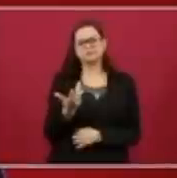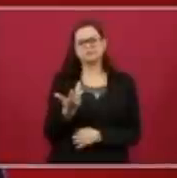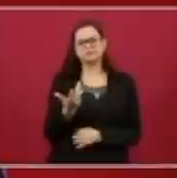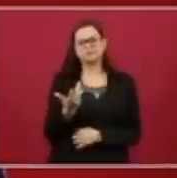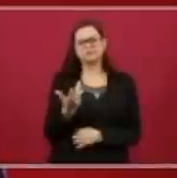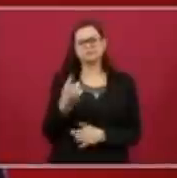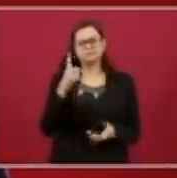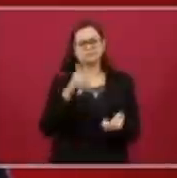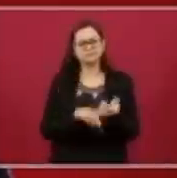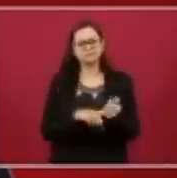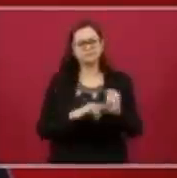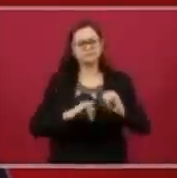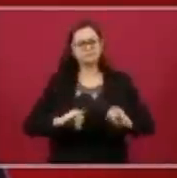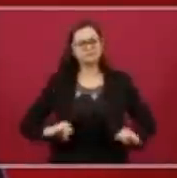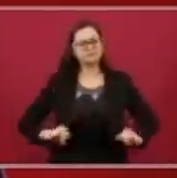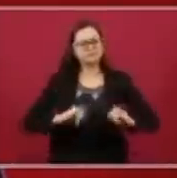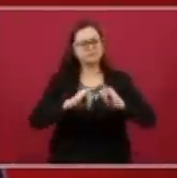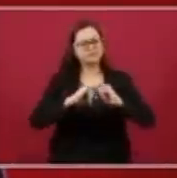instituciones